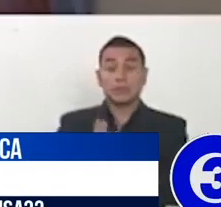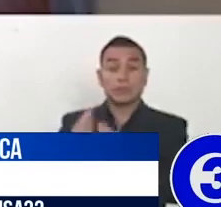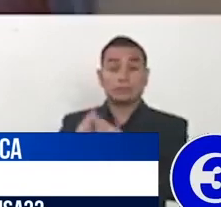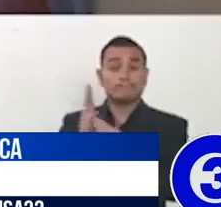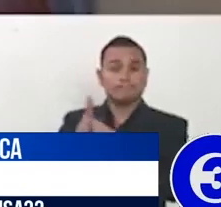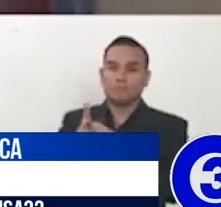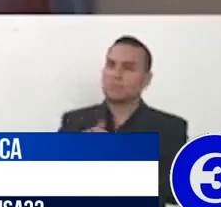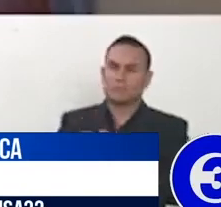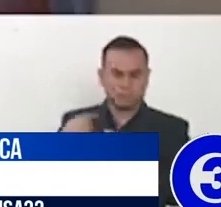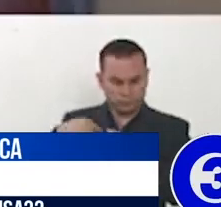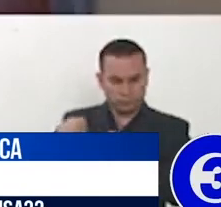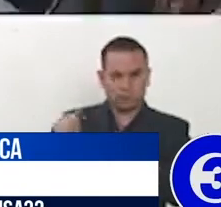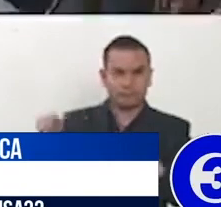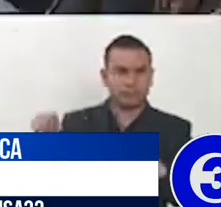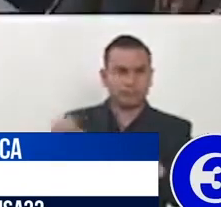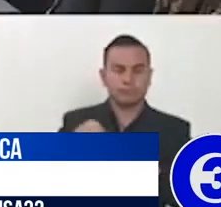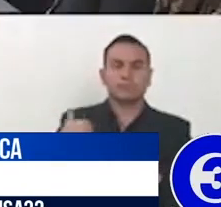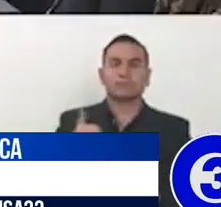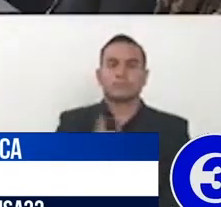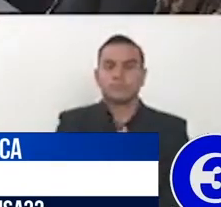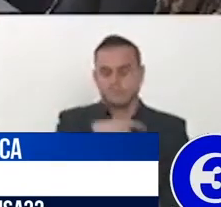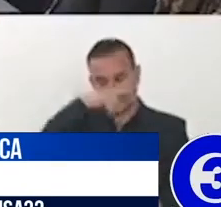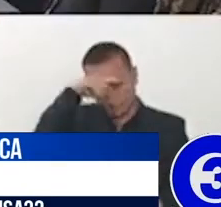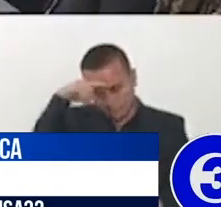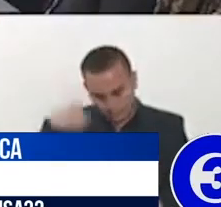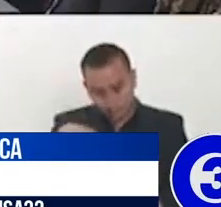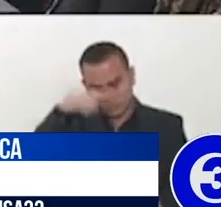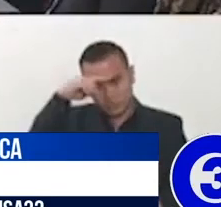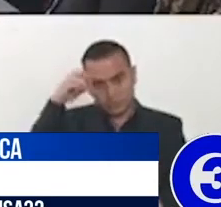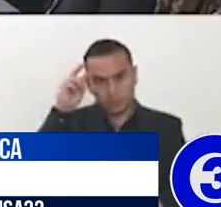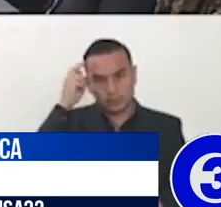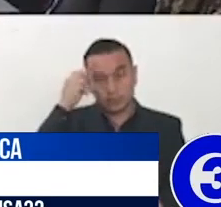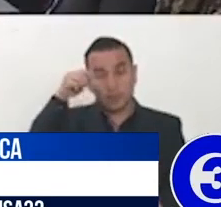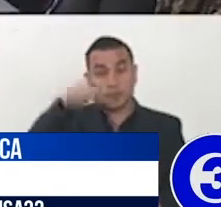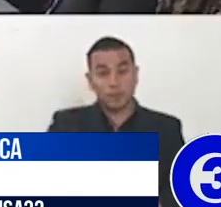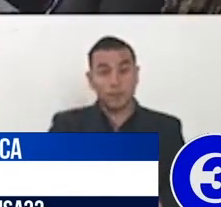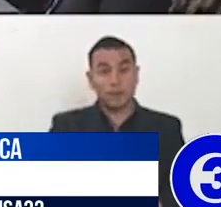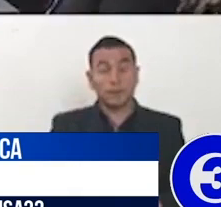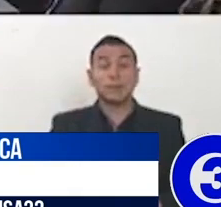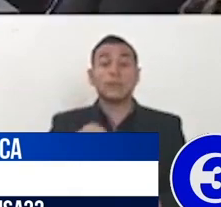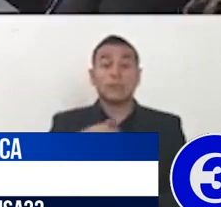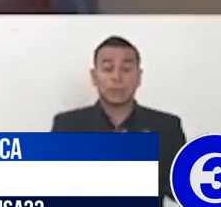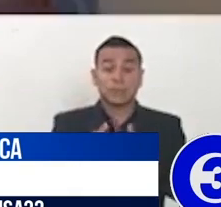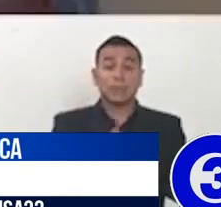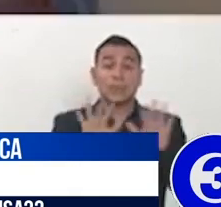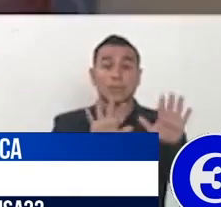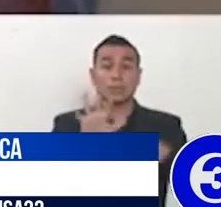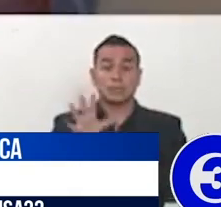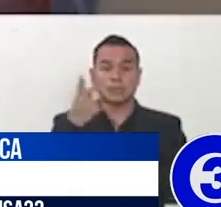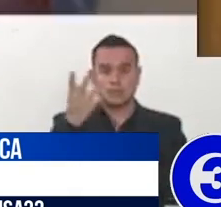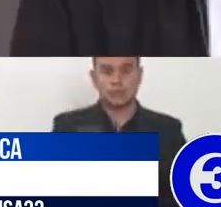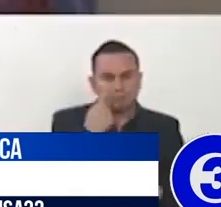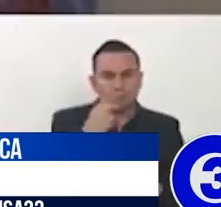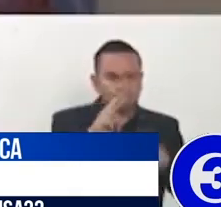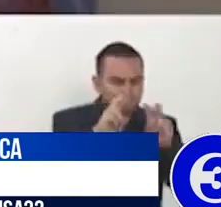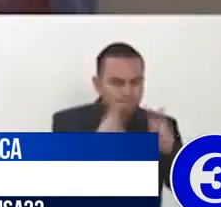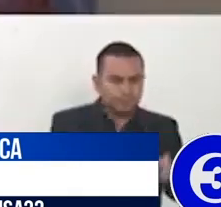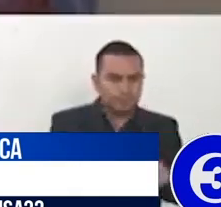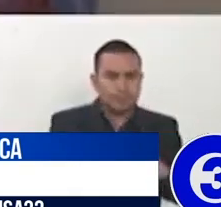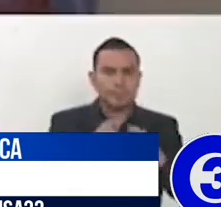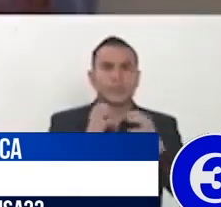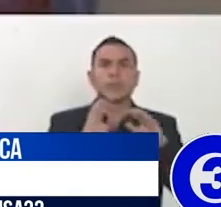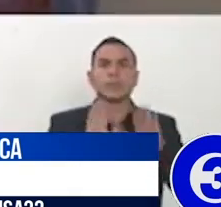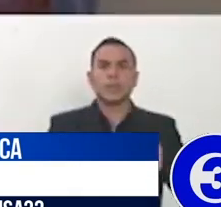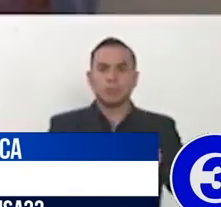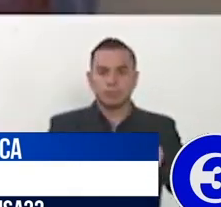a sus casas. El ministro de Trabajo eso es una medida que se va a tomar por 15 días, prorrogable por supuesto, ya que son lugares